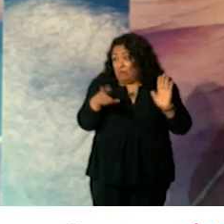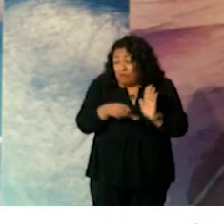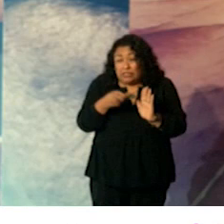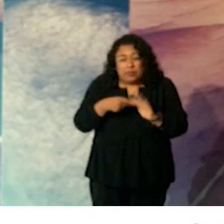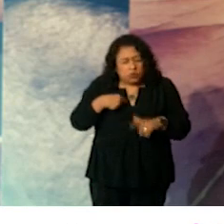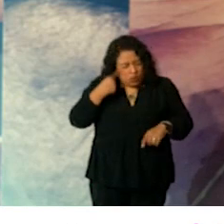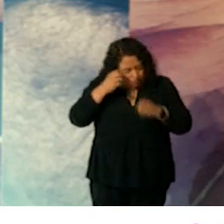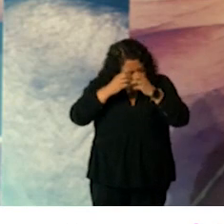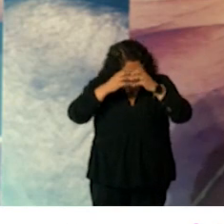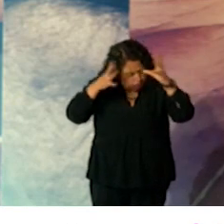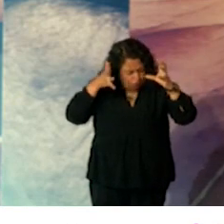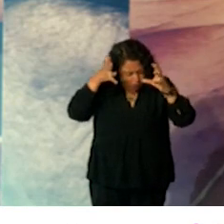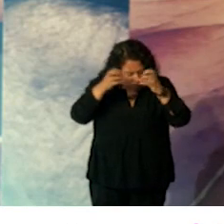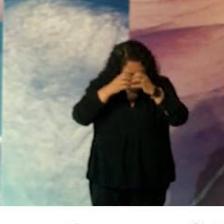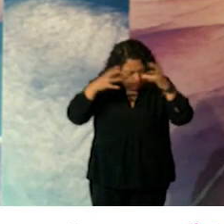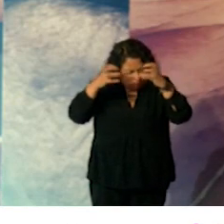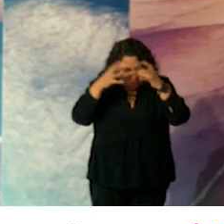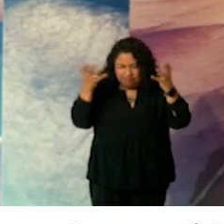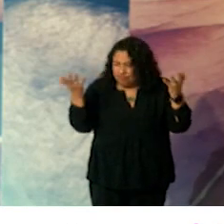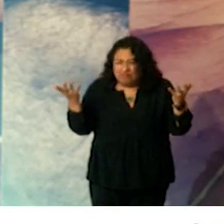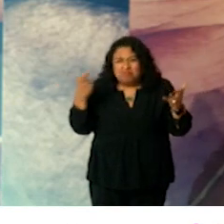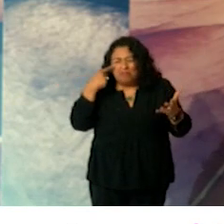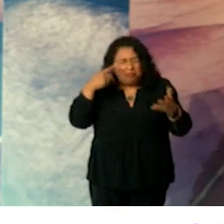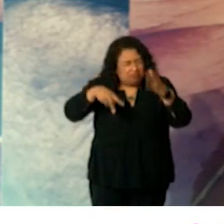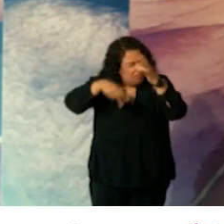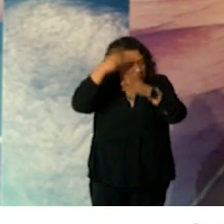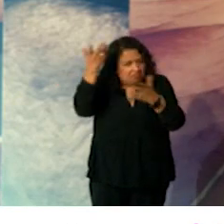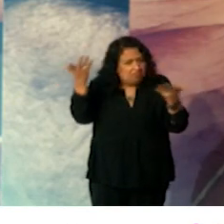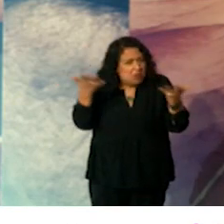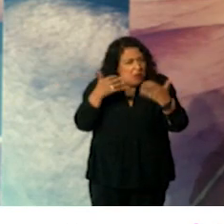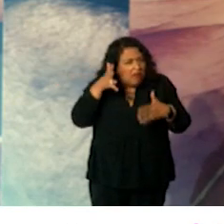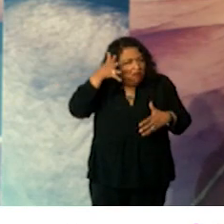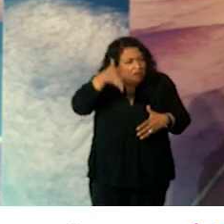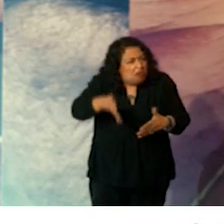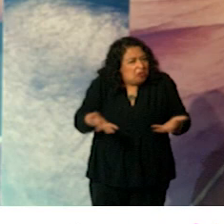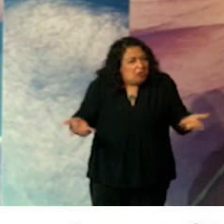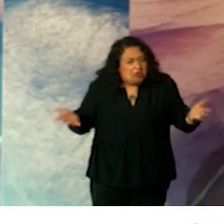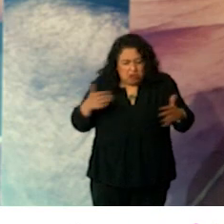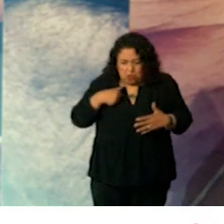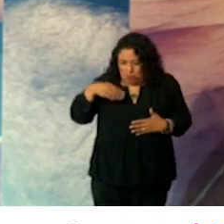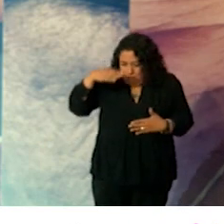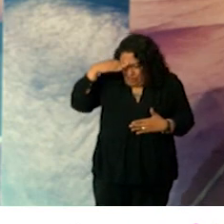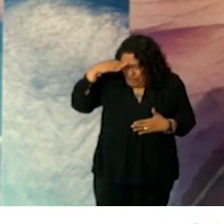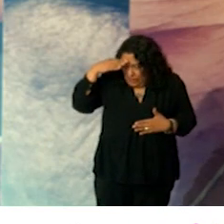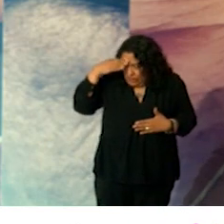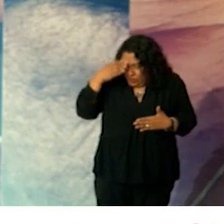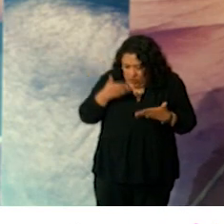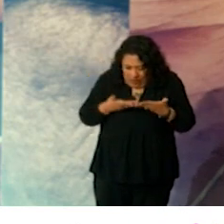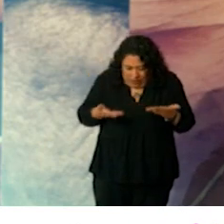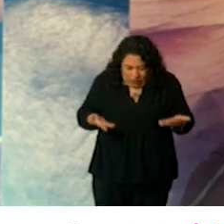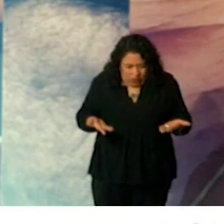el futuro, yo no puedo ver nada, porque yo estoy pensando sobre una